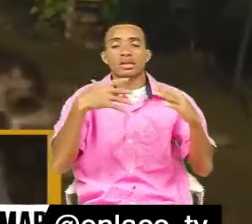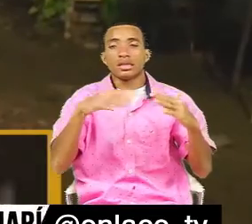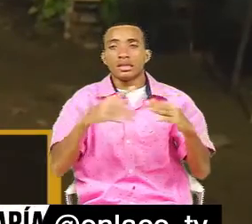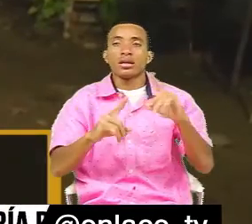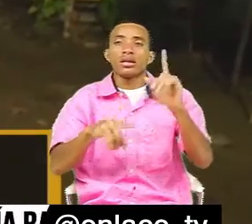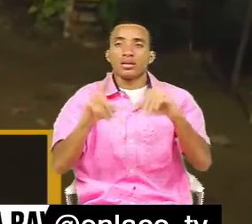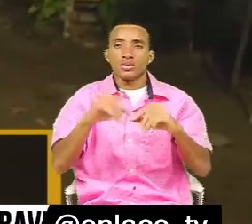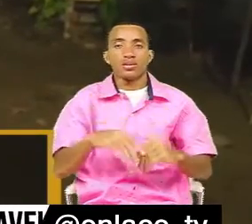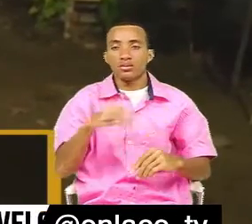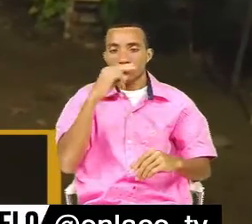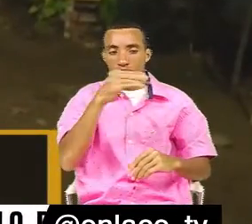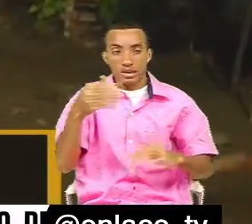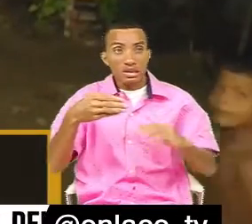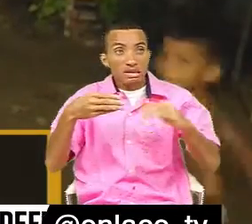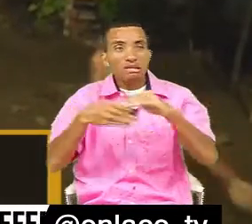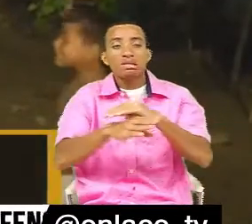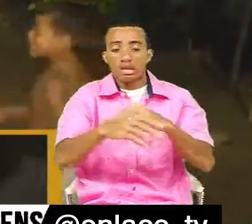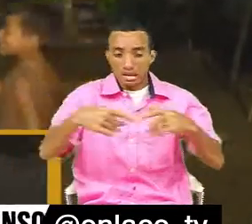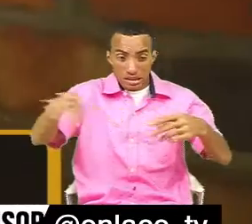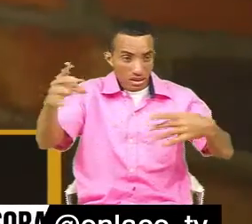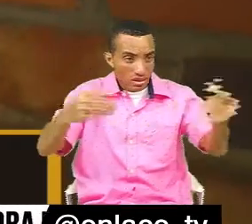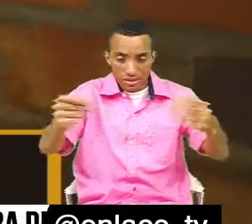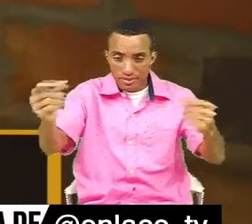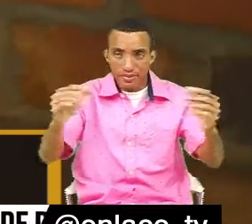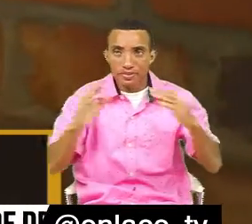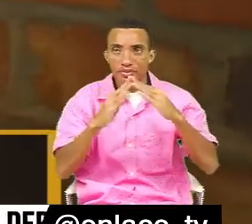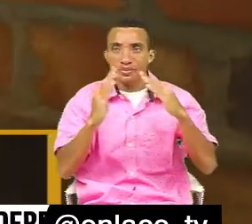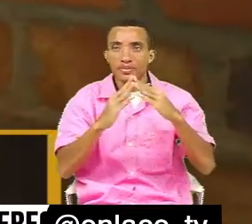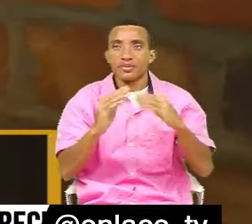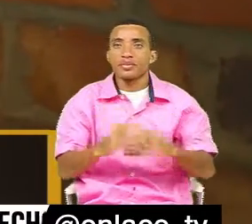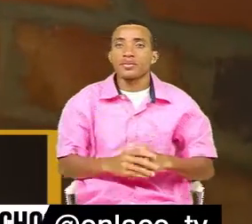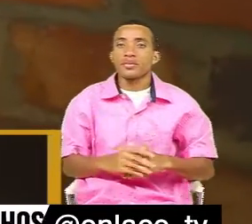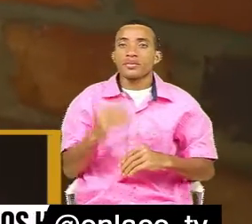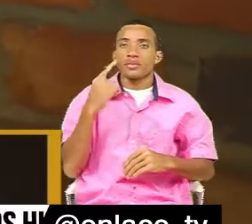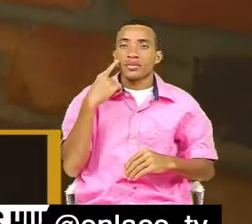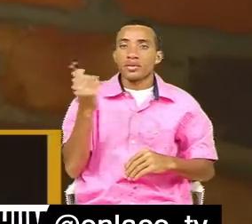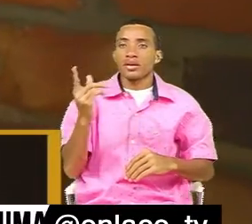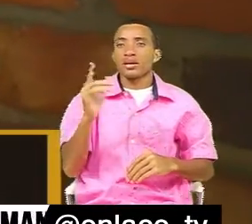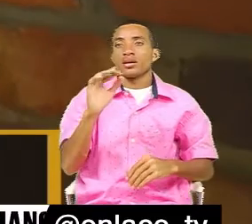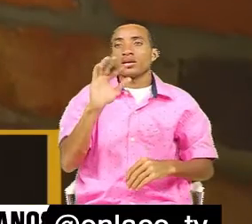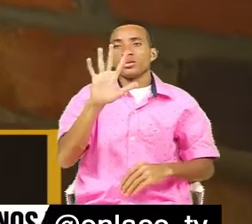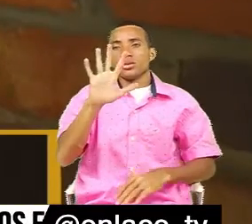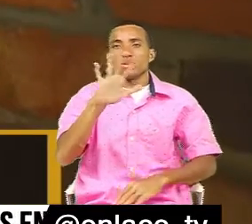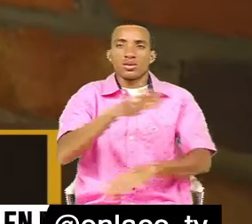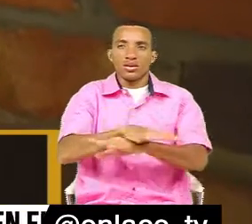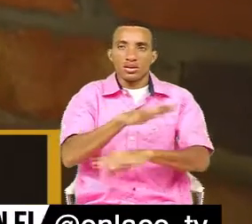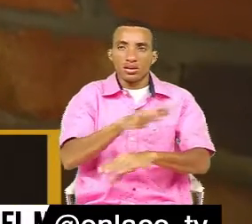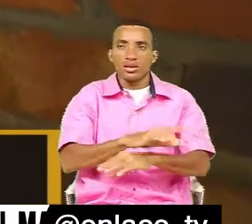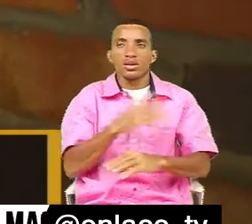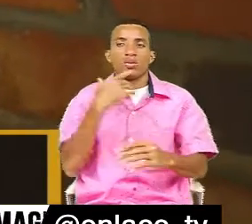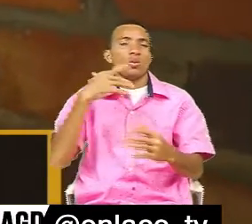casas cuando comenzó la fuerza del viento a hacer estragos. Pues que pasó, eran las 5 de la tarde cuando llegó la